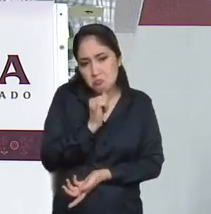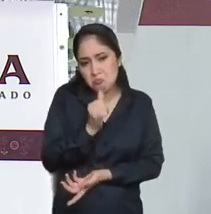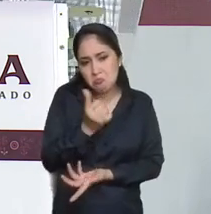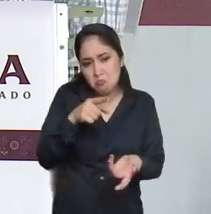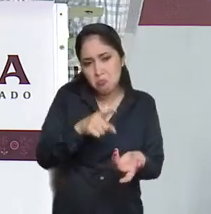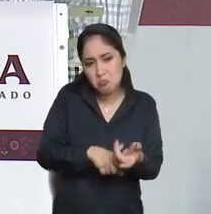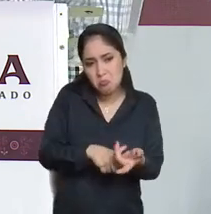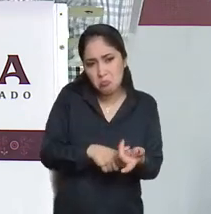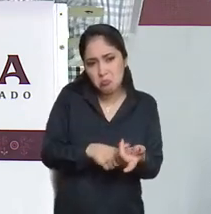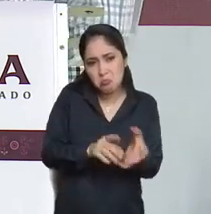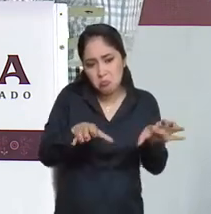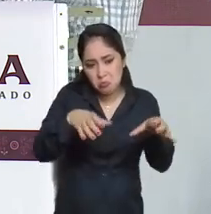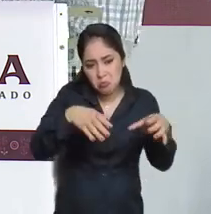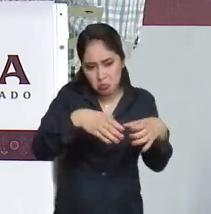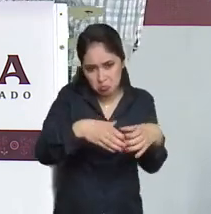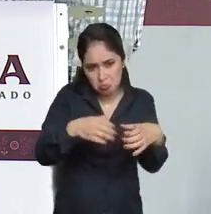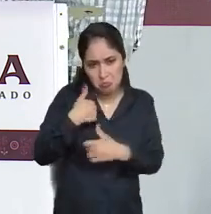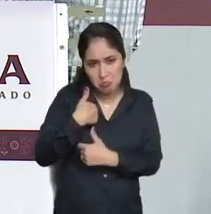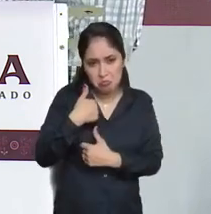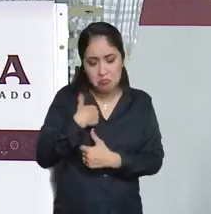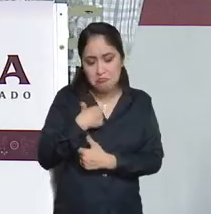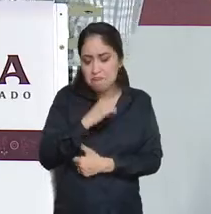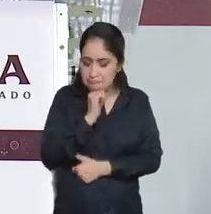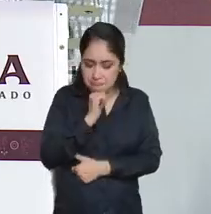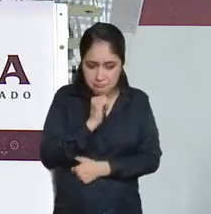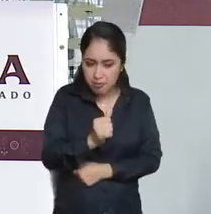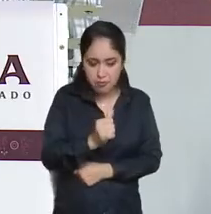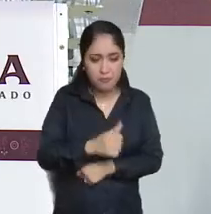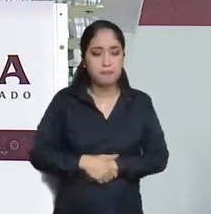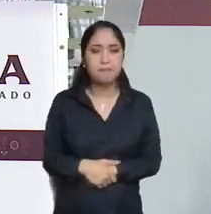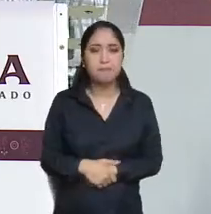corporaciones. No hay nada.